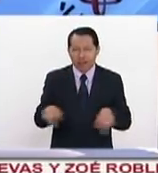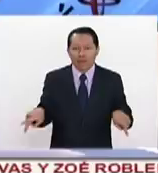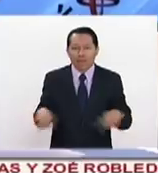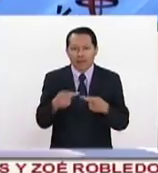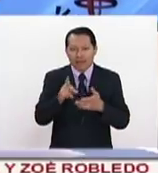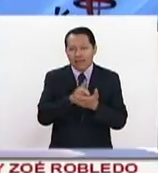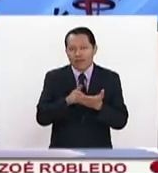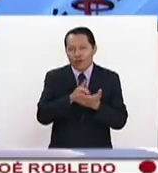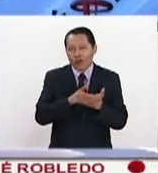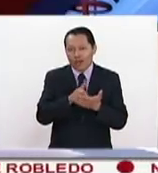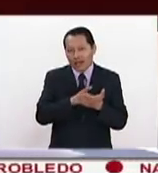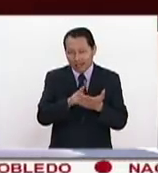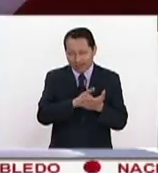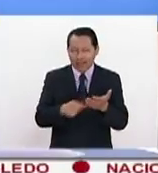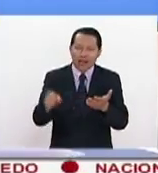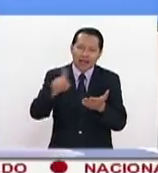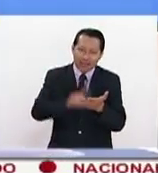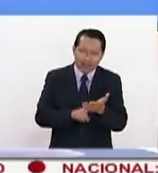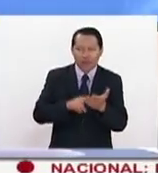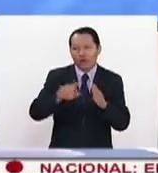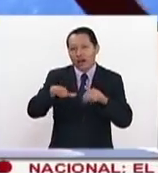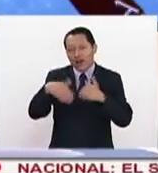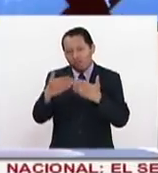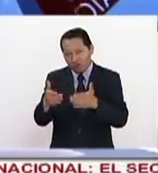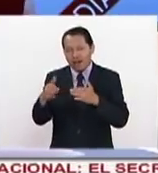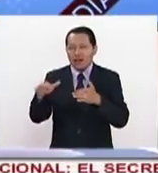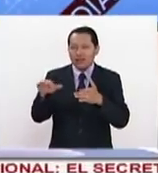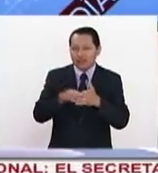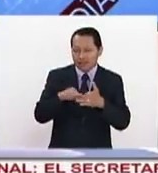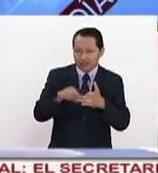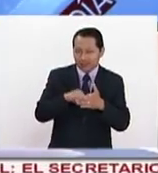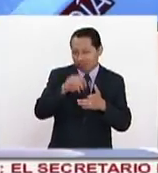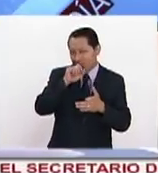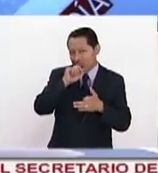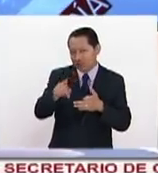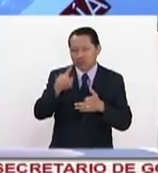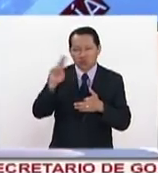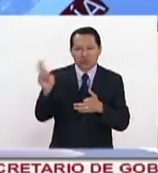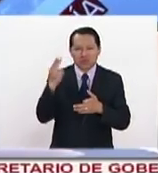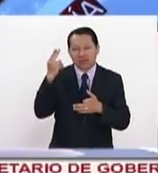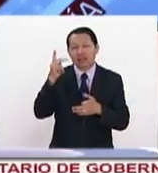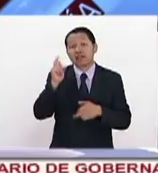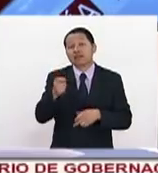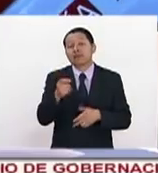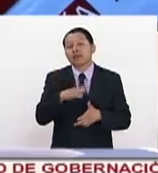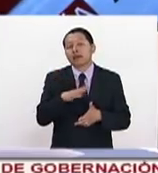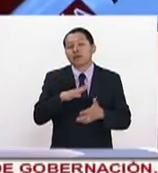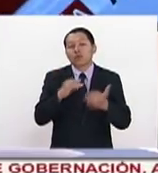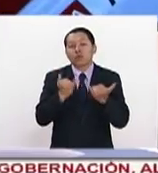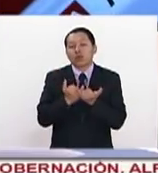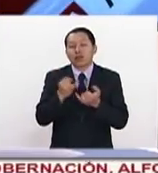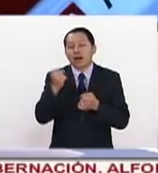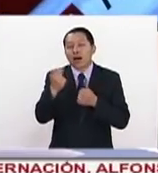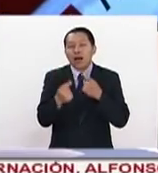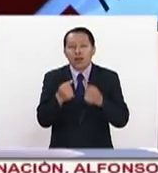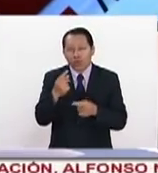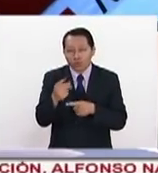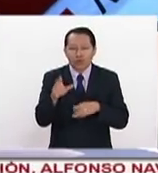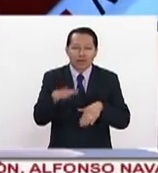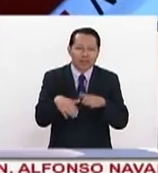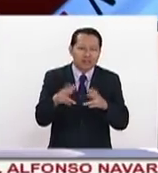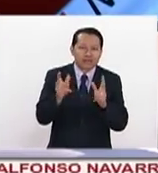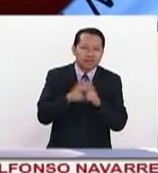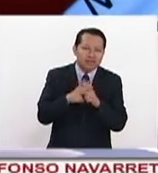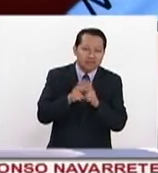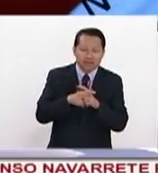de drogas dentro y fuera del campus y que por supuesto ha generado pues algunos actos de violencia,